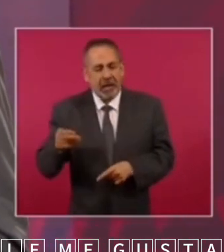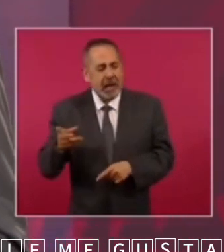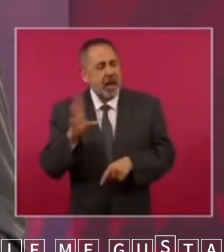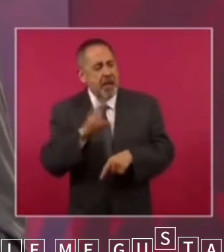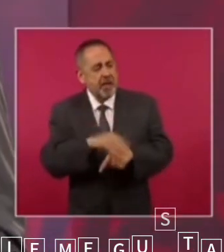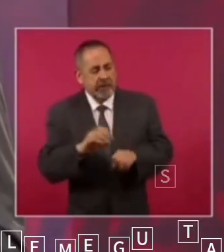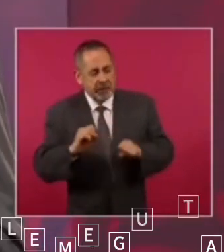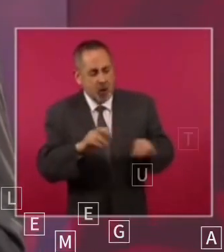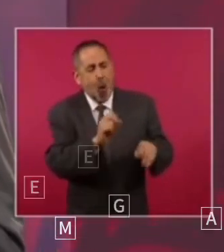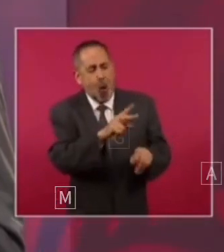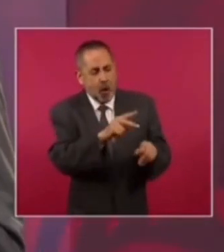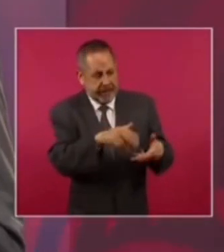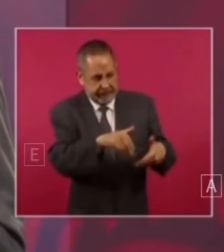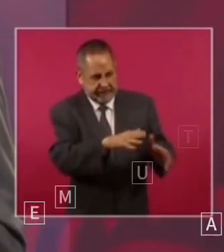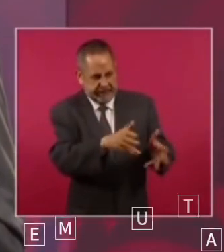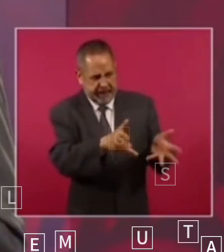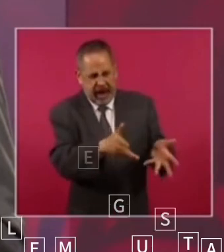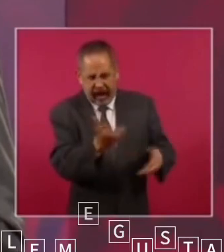de Calderón.